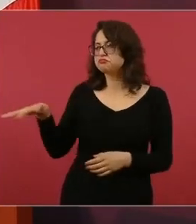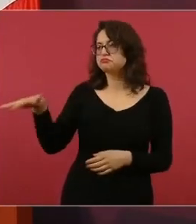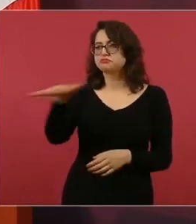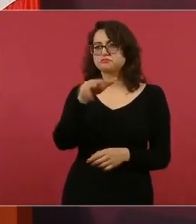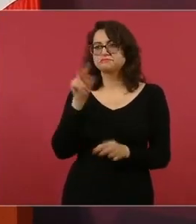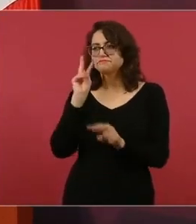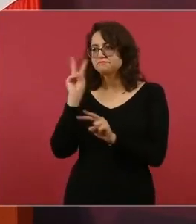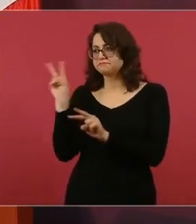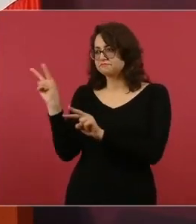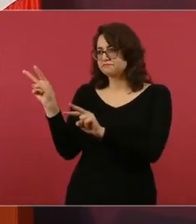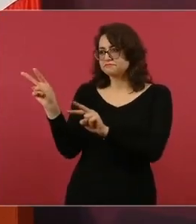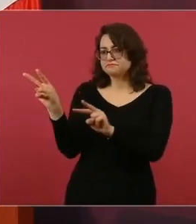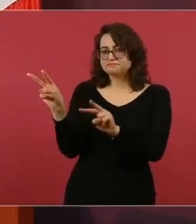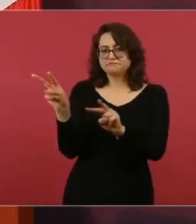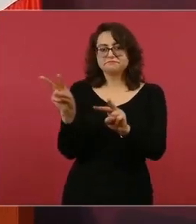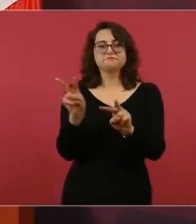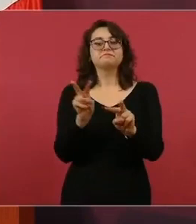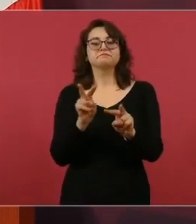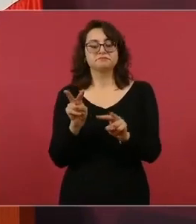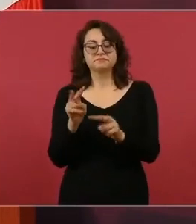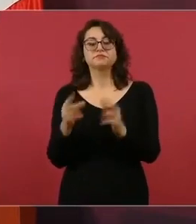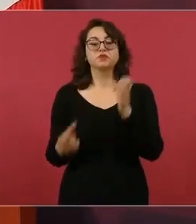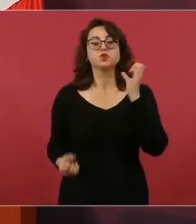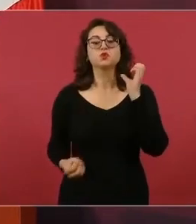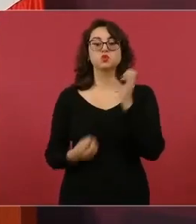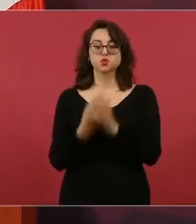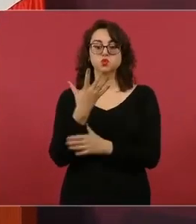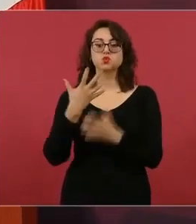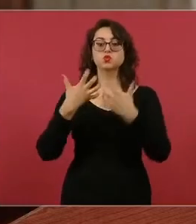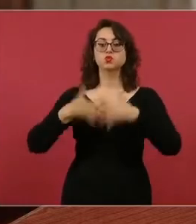desarrollo para licuefacción de gas,